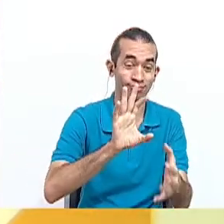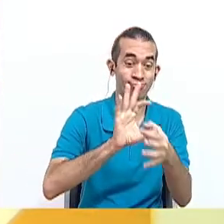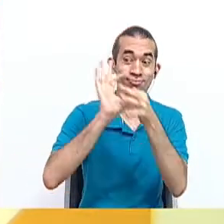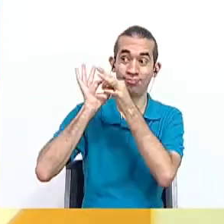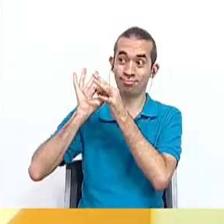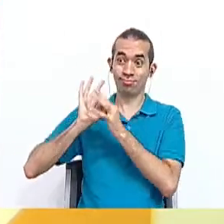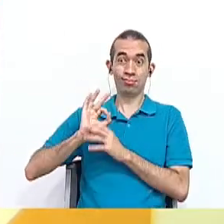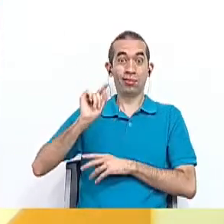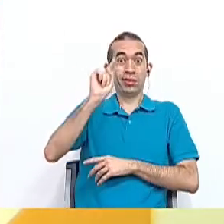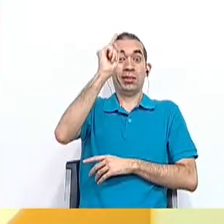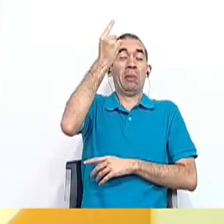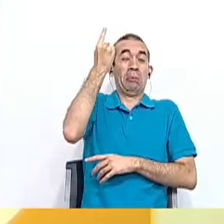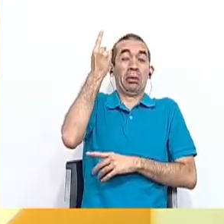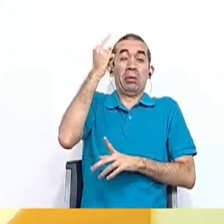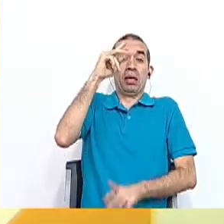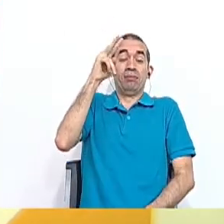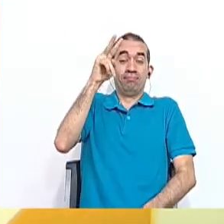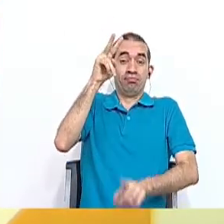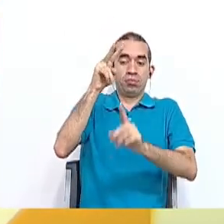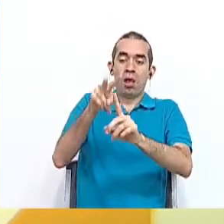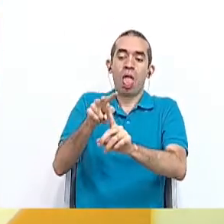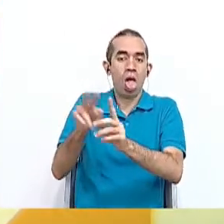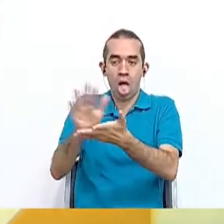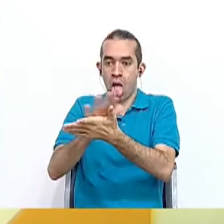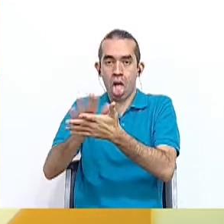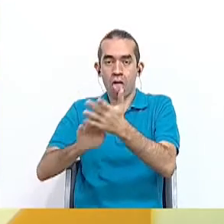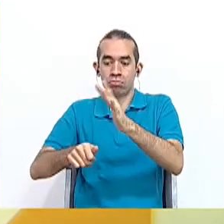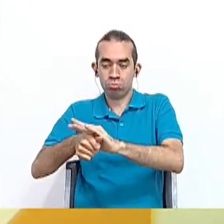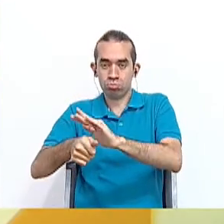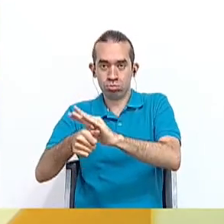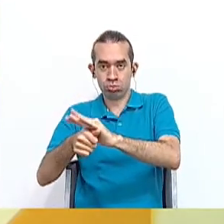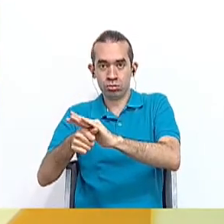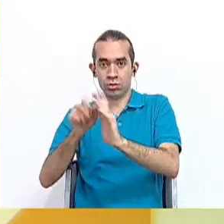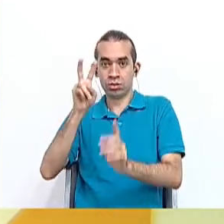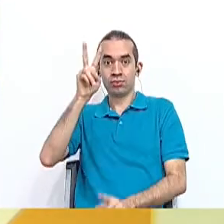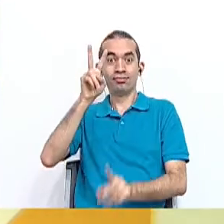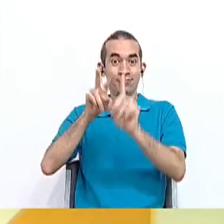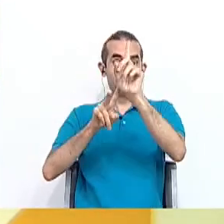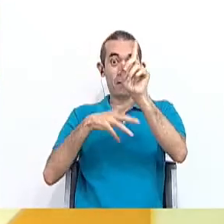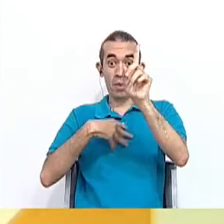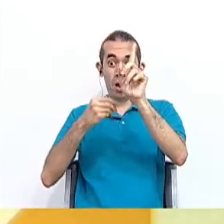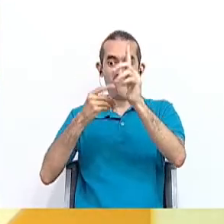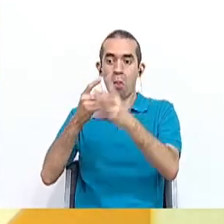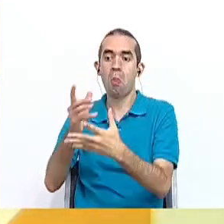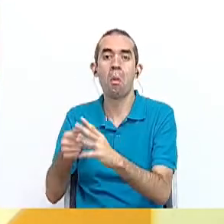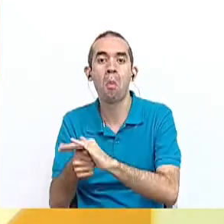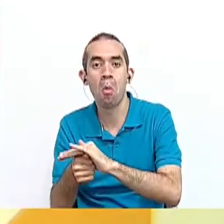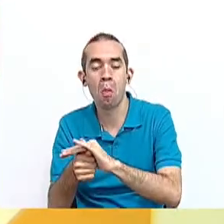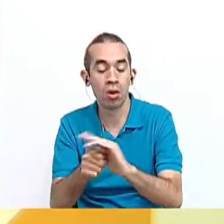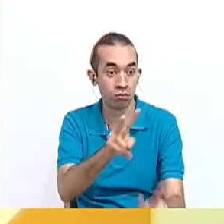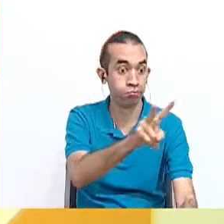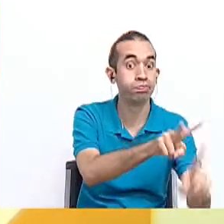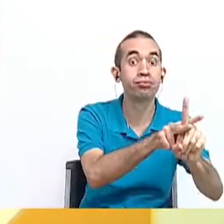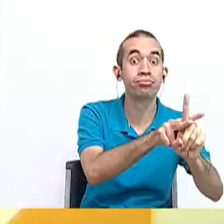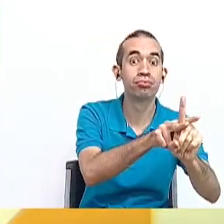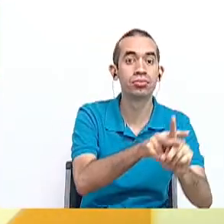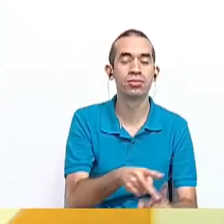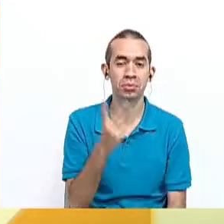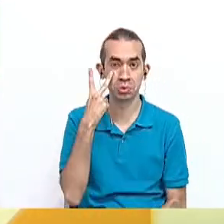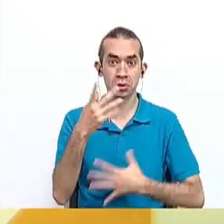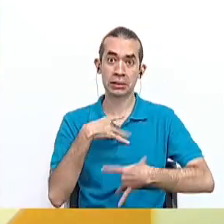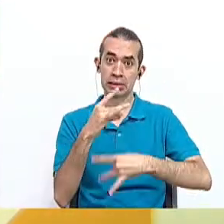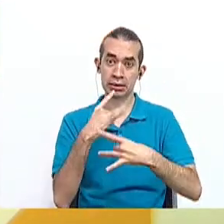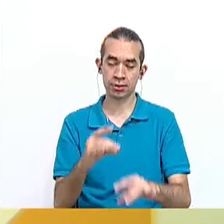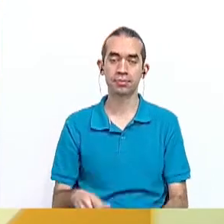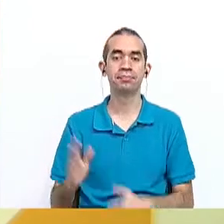una característica que en la primera quedó oculta. ¿Vieron qué interesante? La tercera ley de